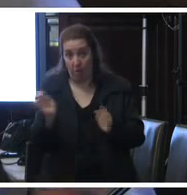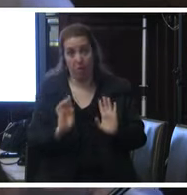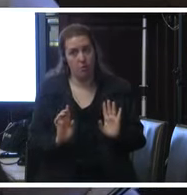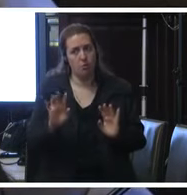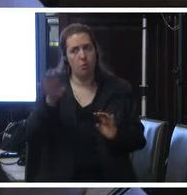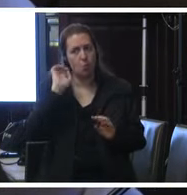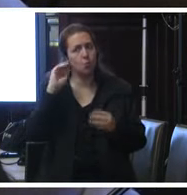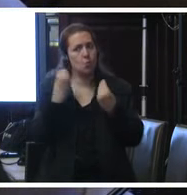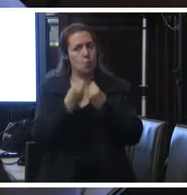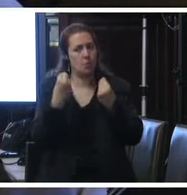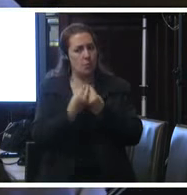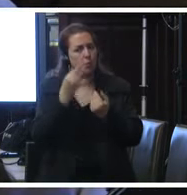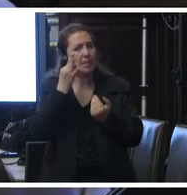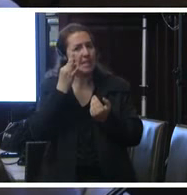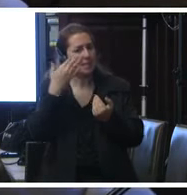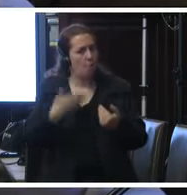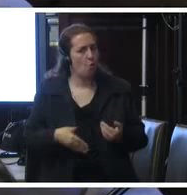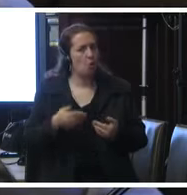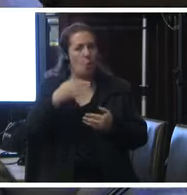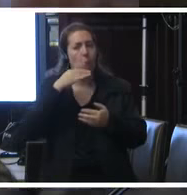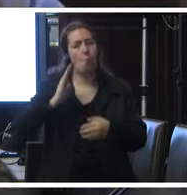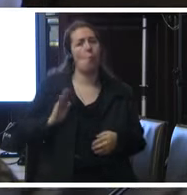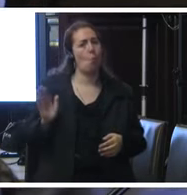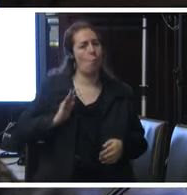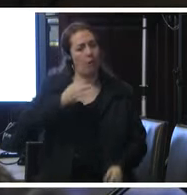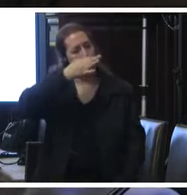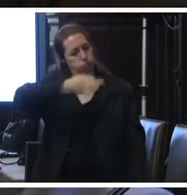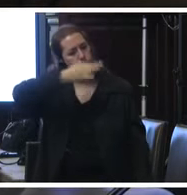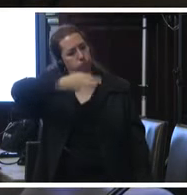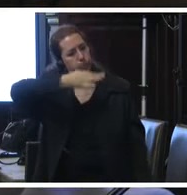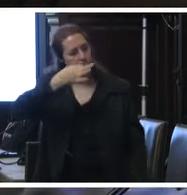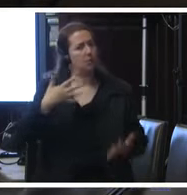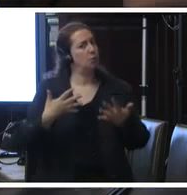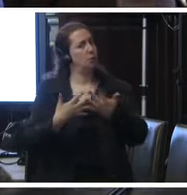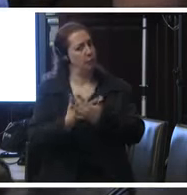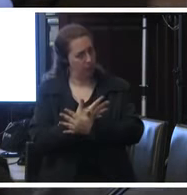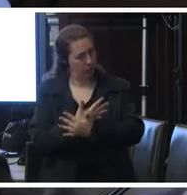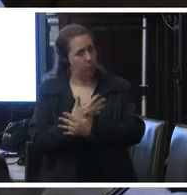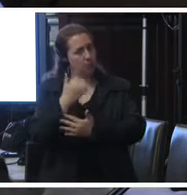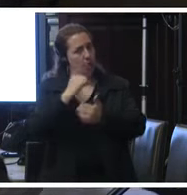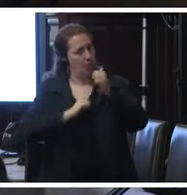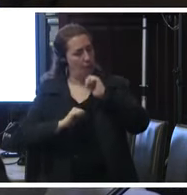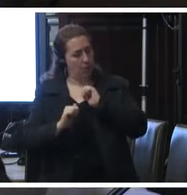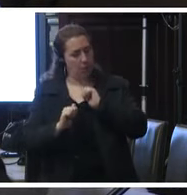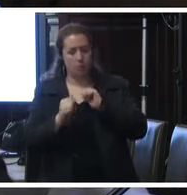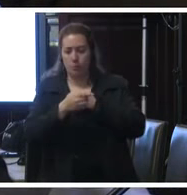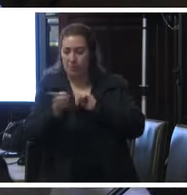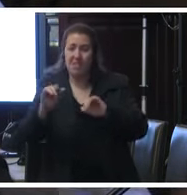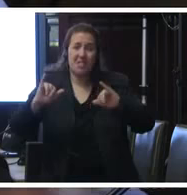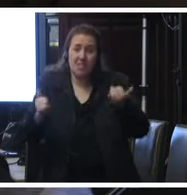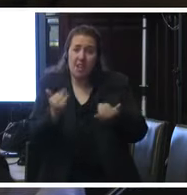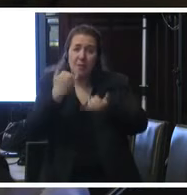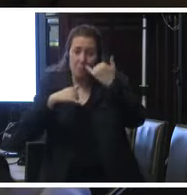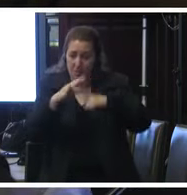muchos testimonios de mujeres que sufrieron esos ataques. O sea, ustedes ya tienen esa